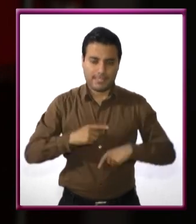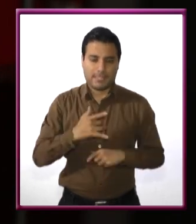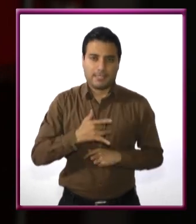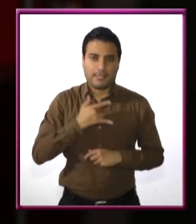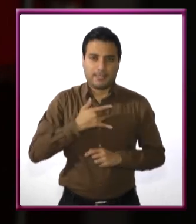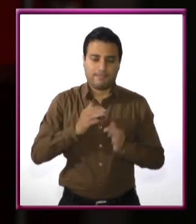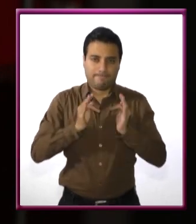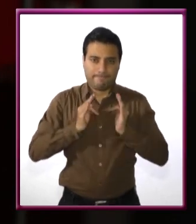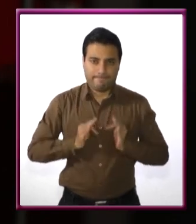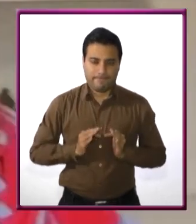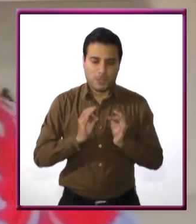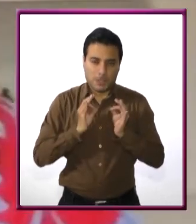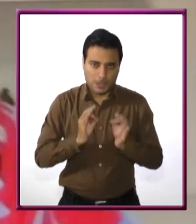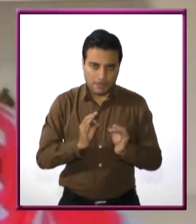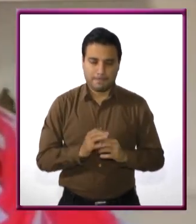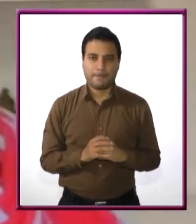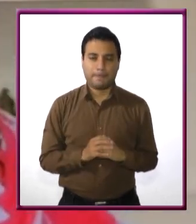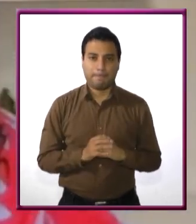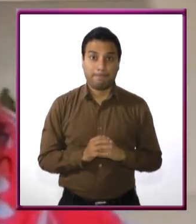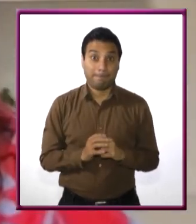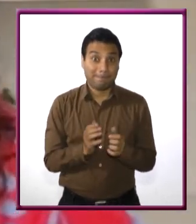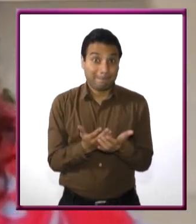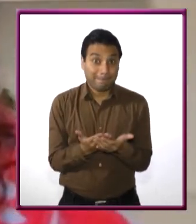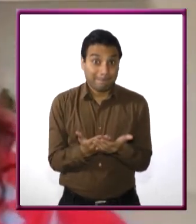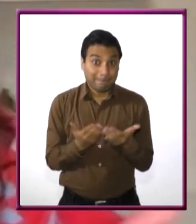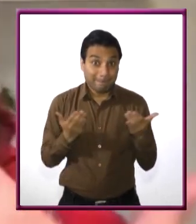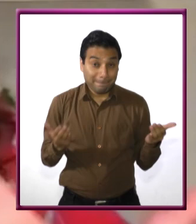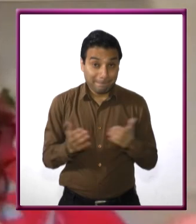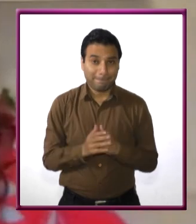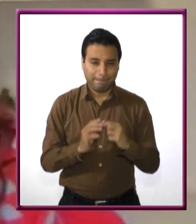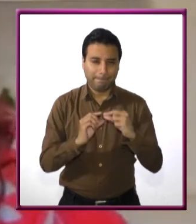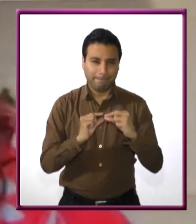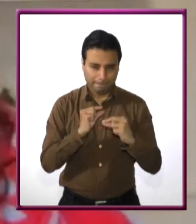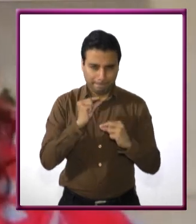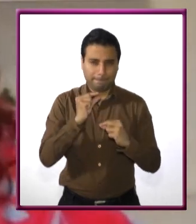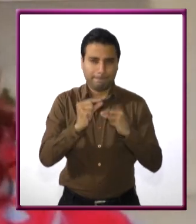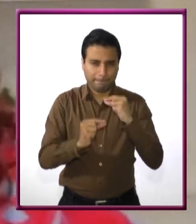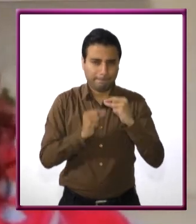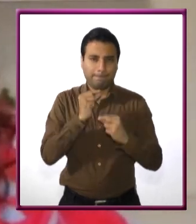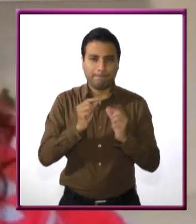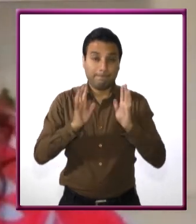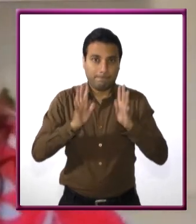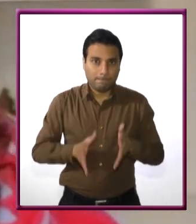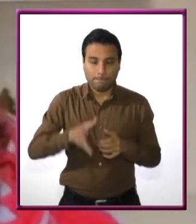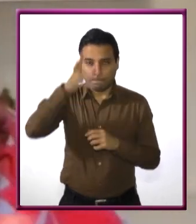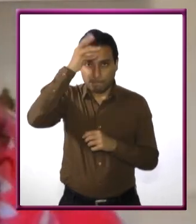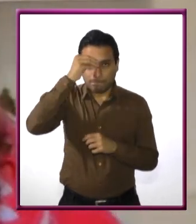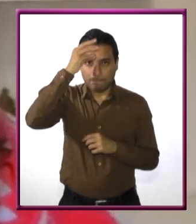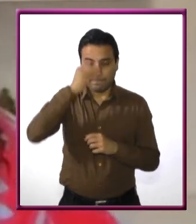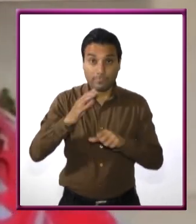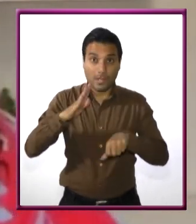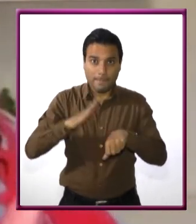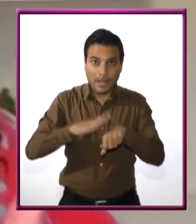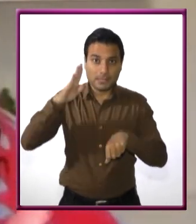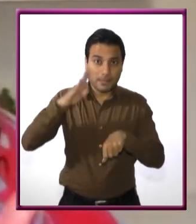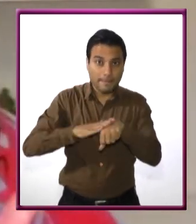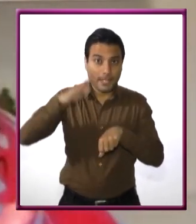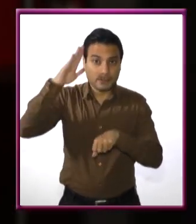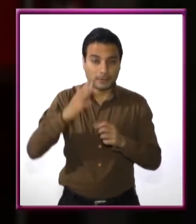mismos y de su lugar en el cosmos, en el universo, y que ahora, conforme vamos aprendiendo más